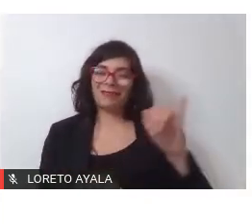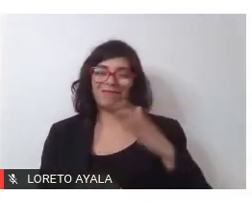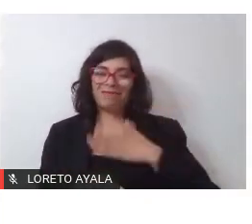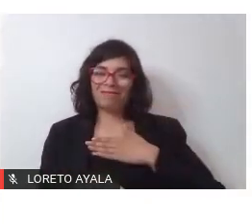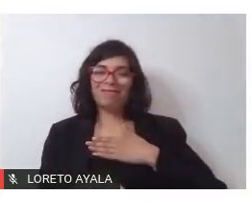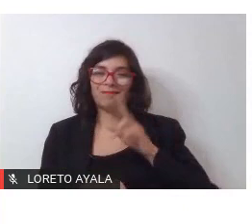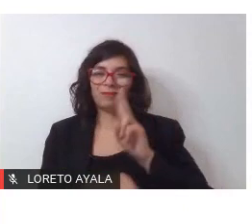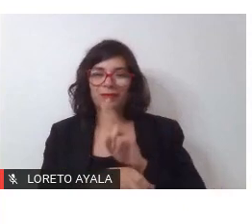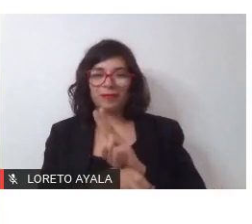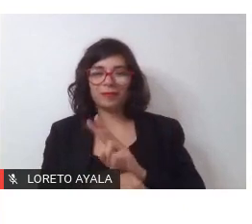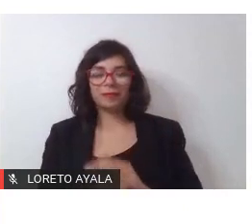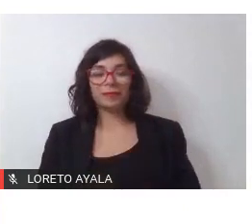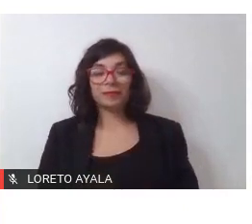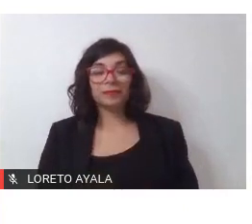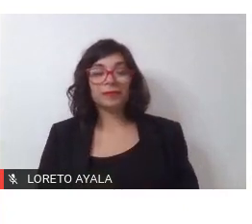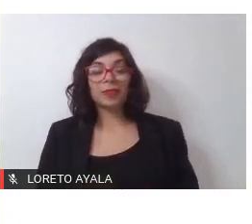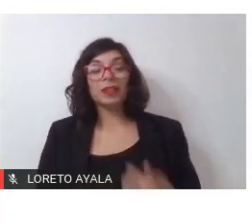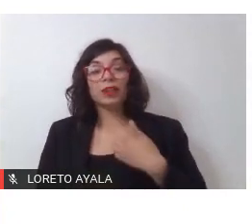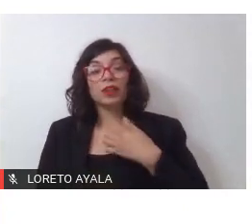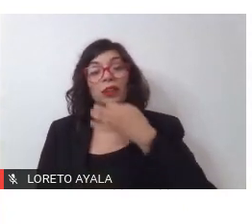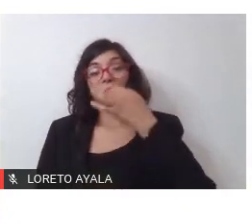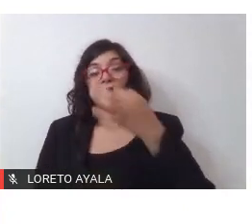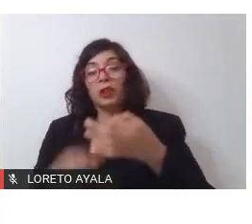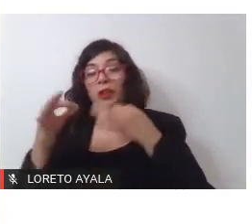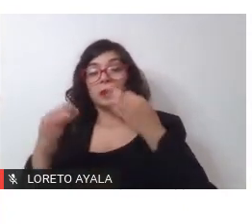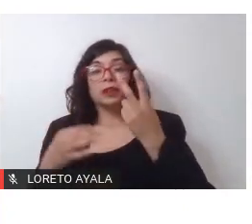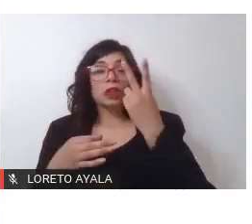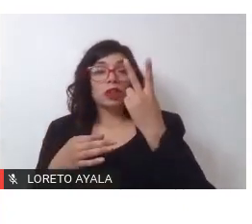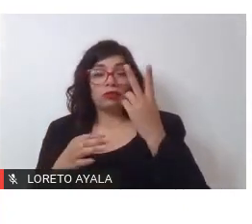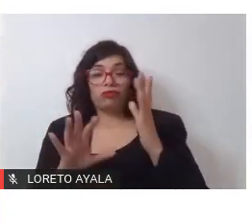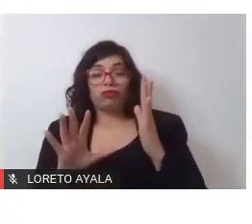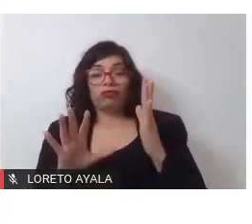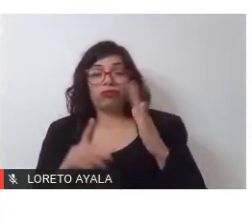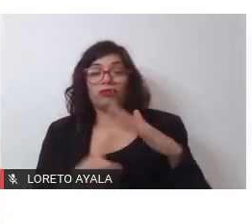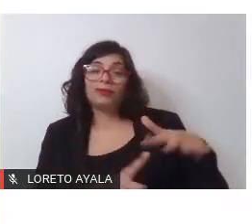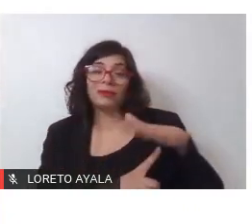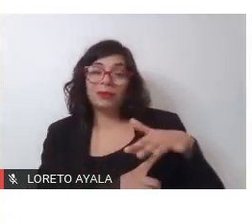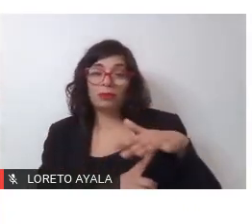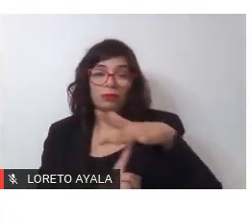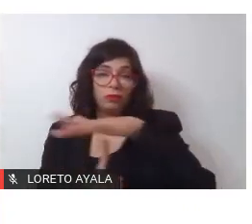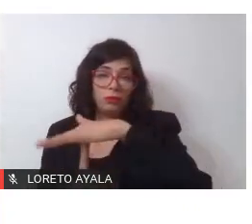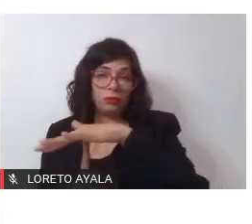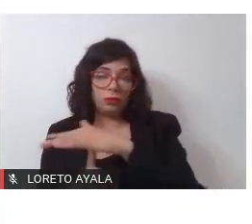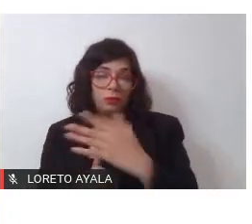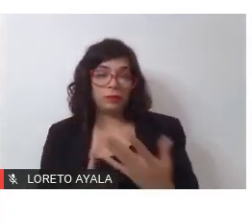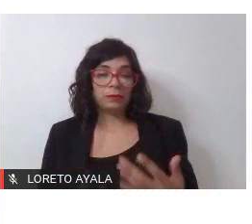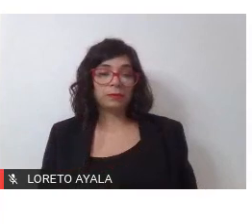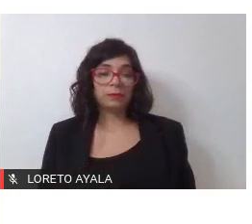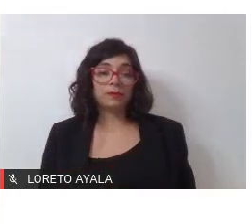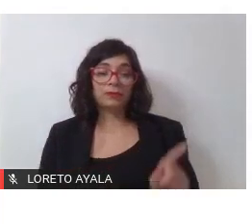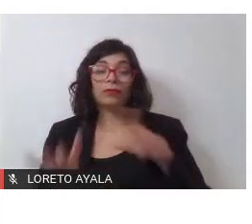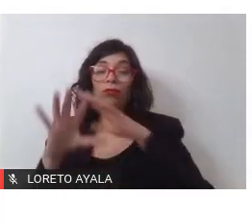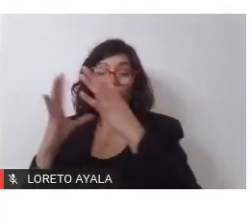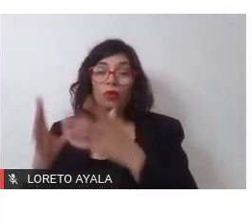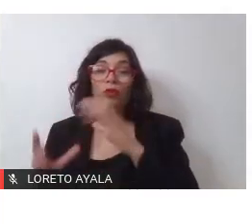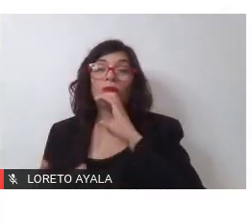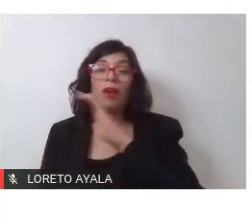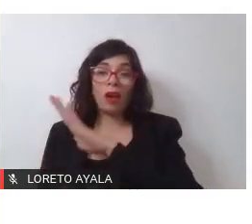profesor. Quiero cerrar con dos situaciones. Una, el mundo rural